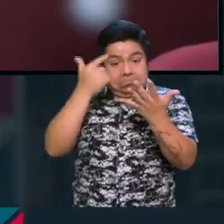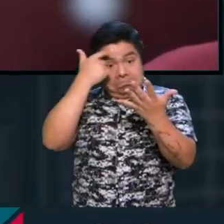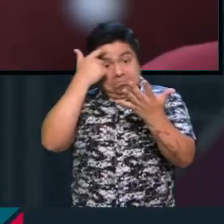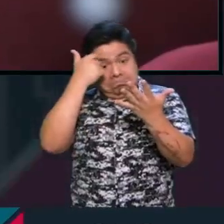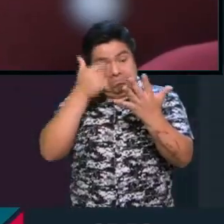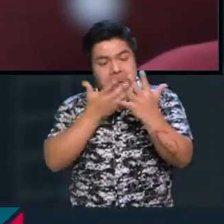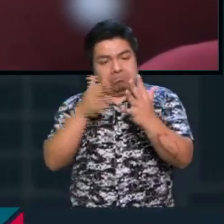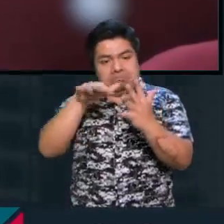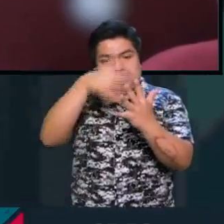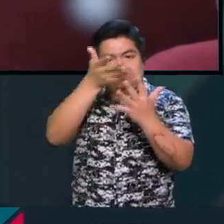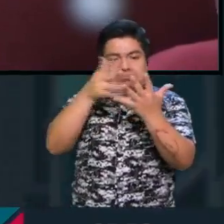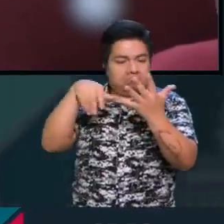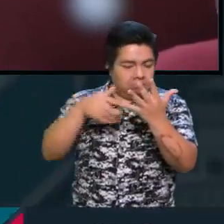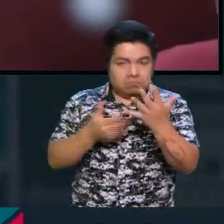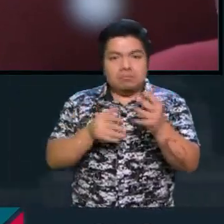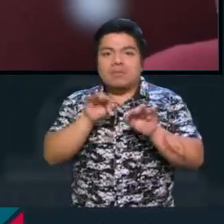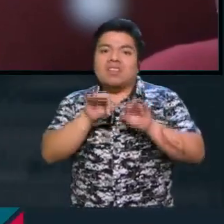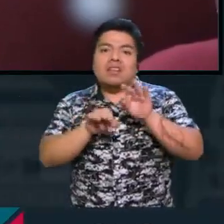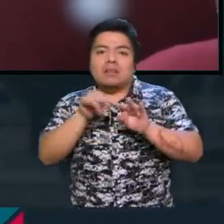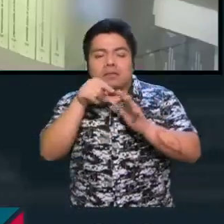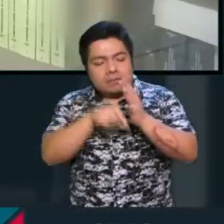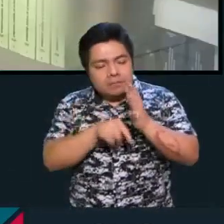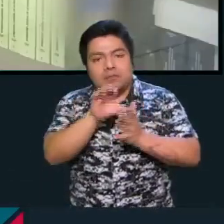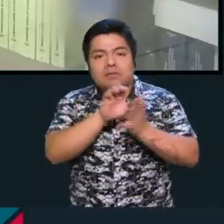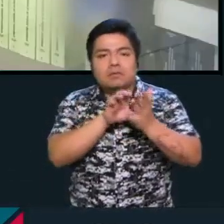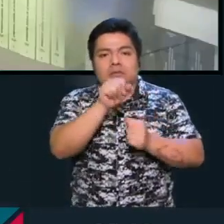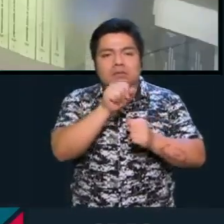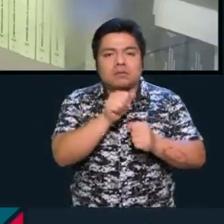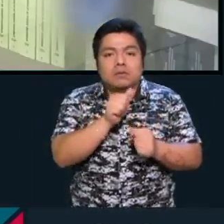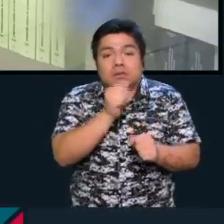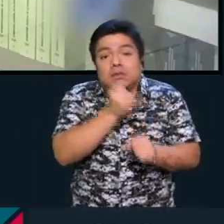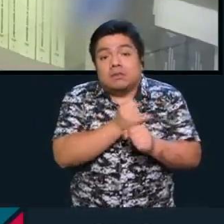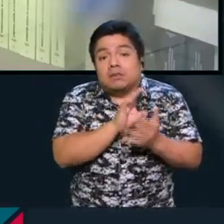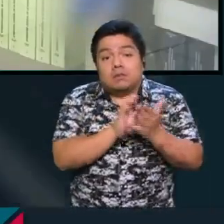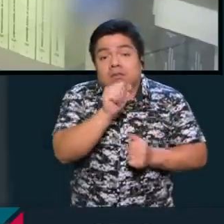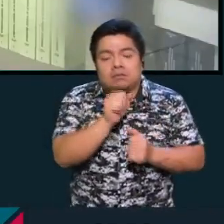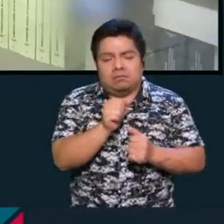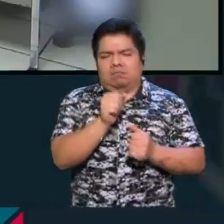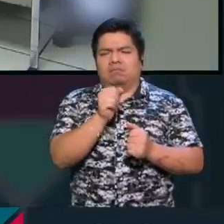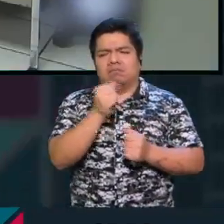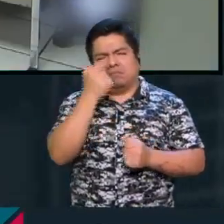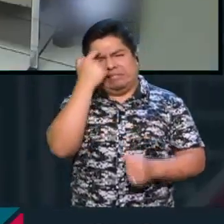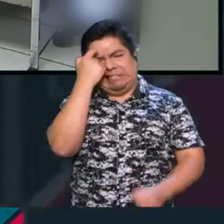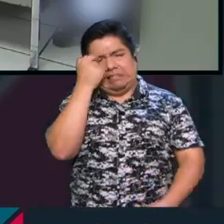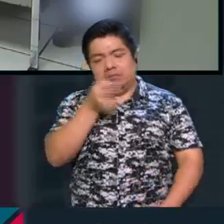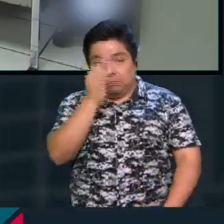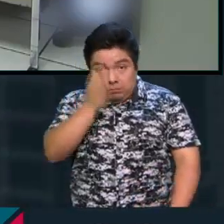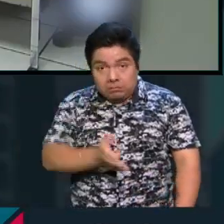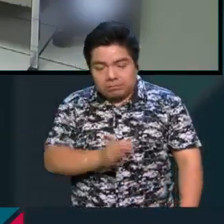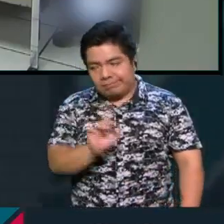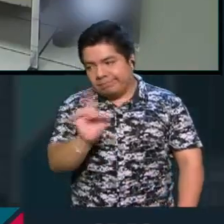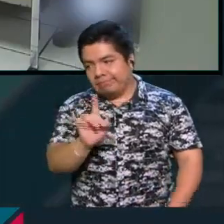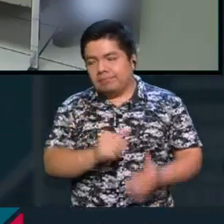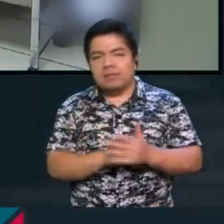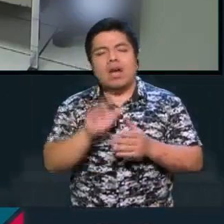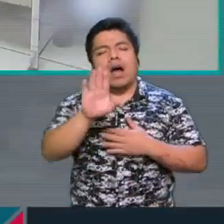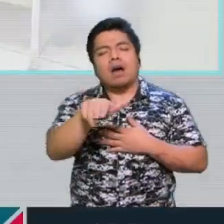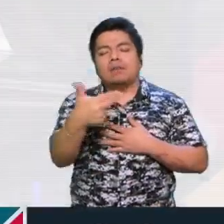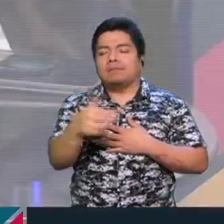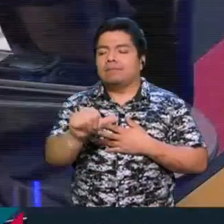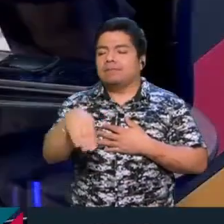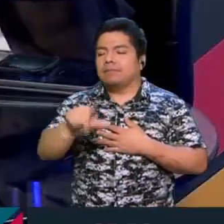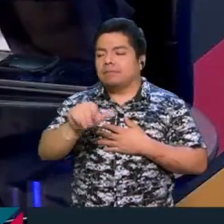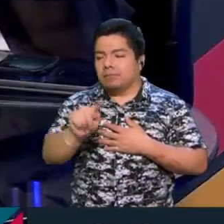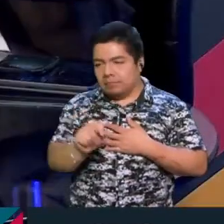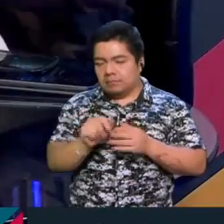terribles para intentar llegar a la conclusión de que la Constitución es inconstitucional. Por supuesto que no lo aceptamos. Hamlet, si